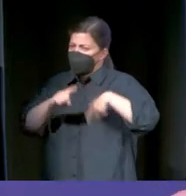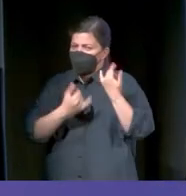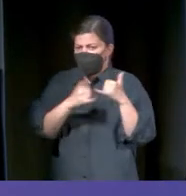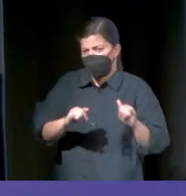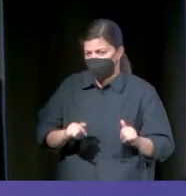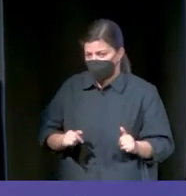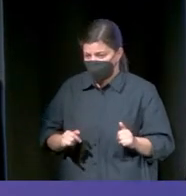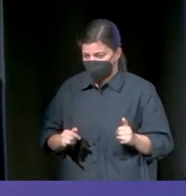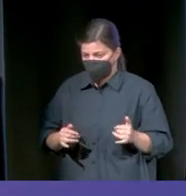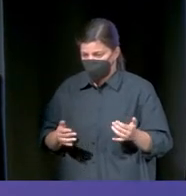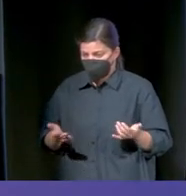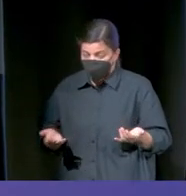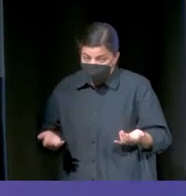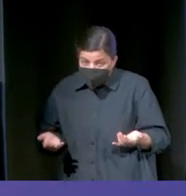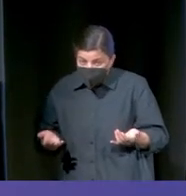fiesta